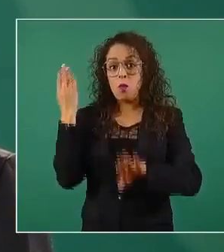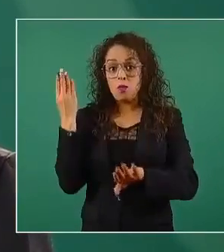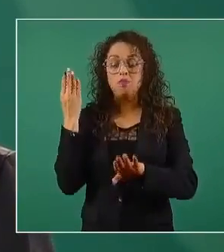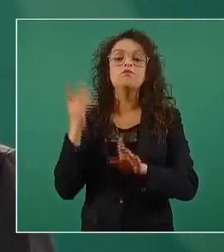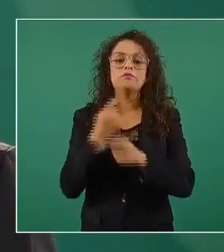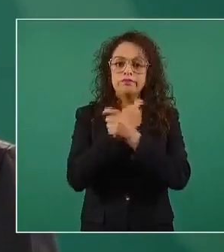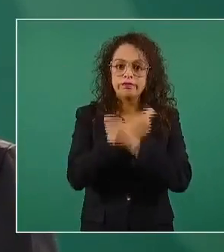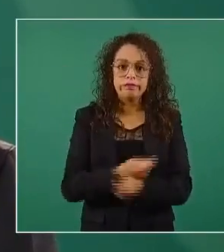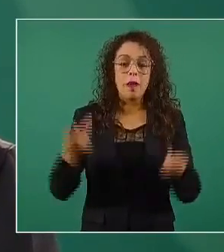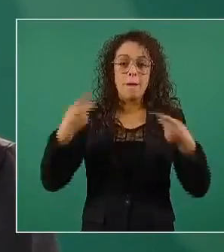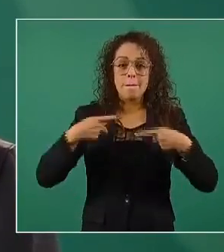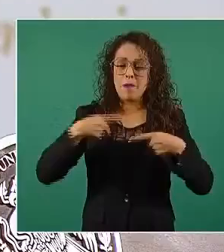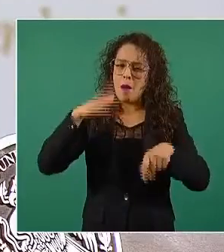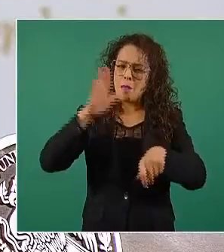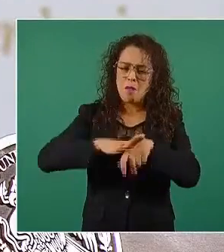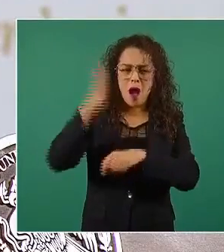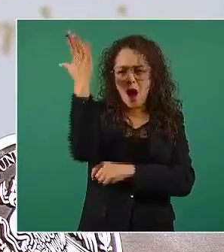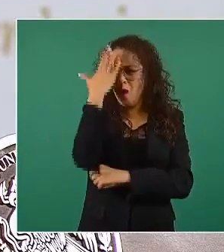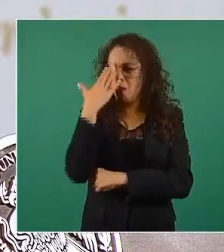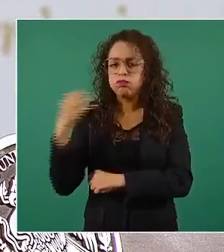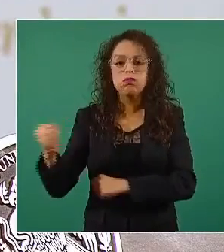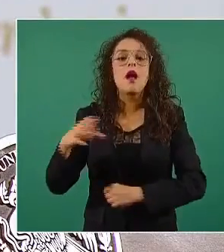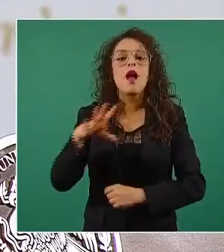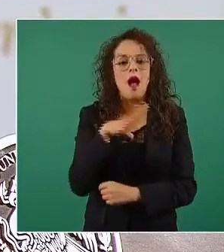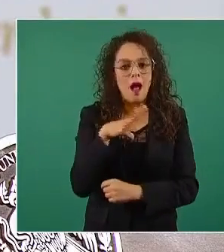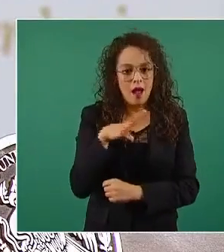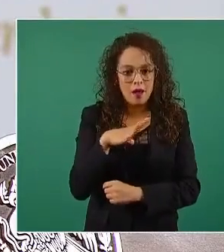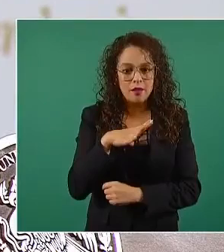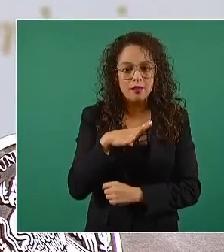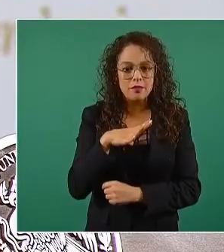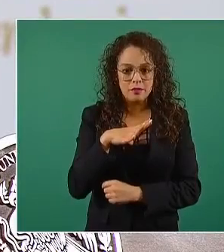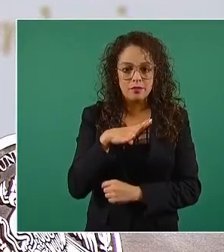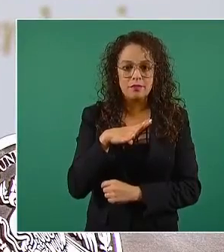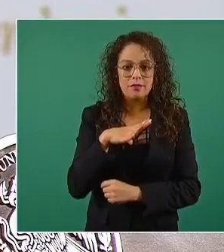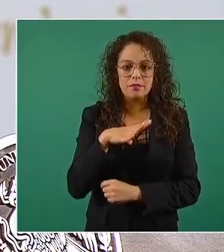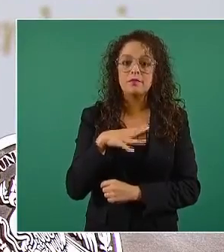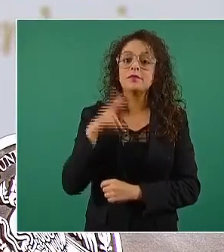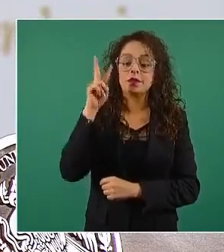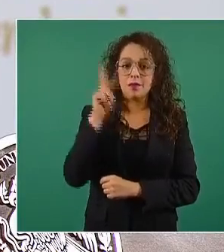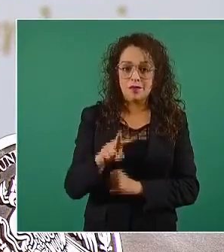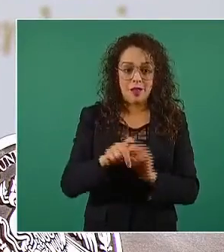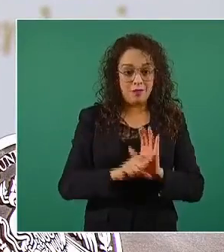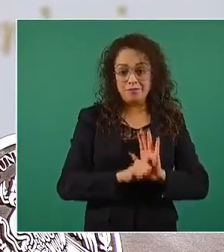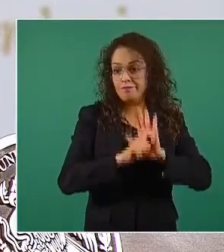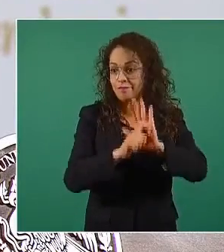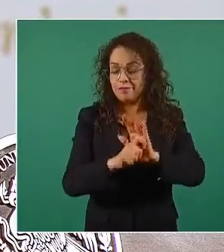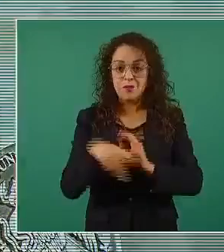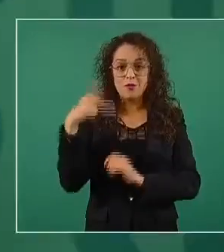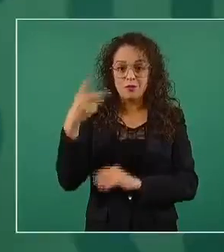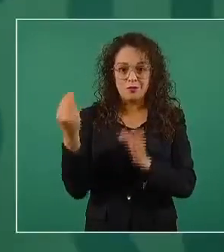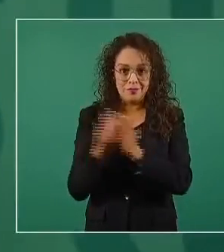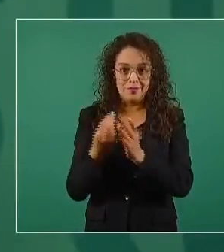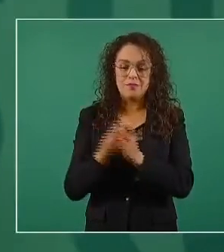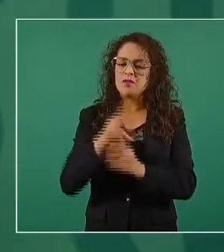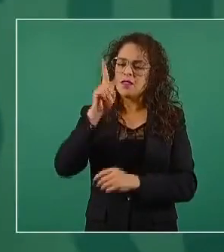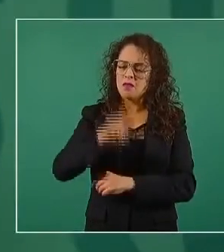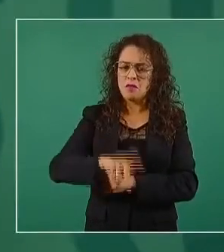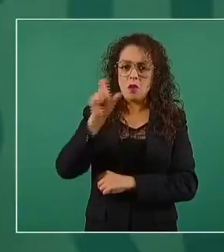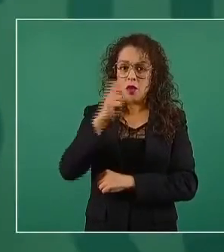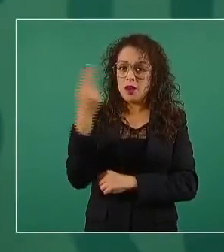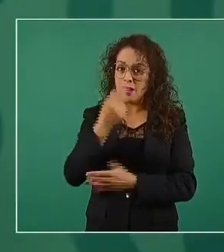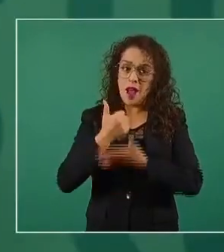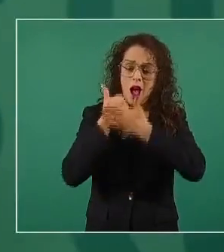expertos. Contra viento y marea, y como dice nuestro eslogan, hemos sido orgullosamente tercos cuando de ayudar se